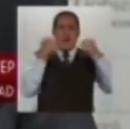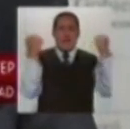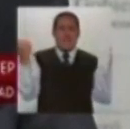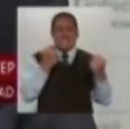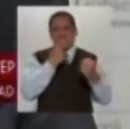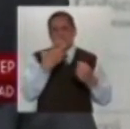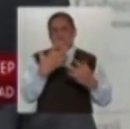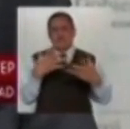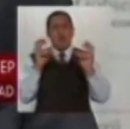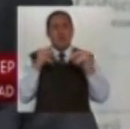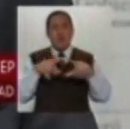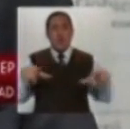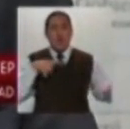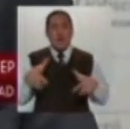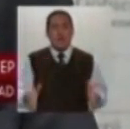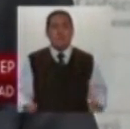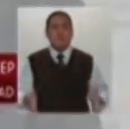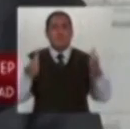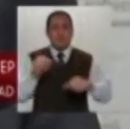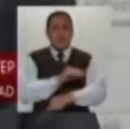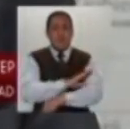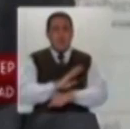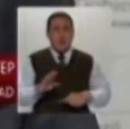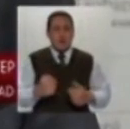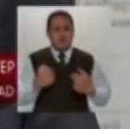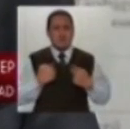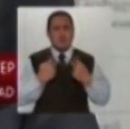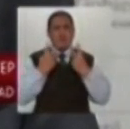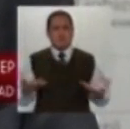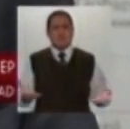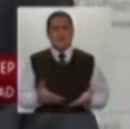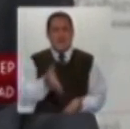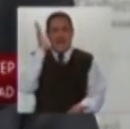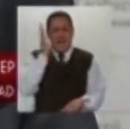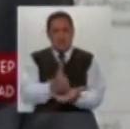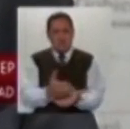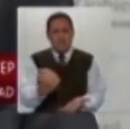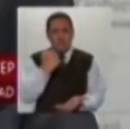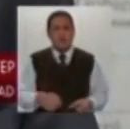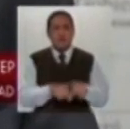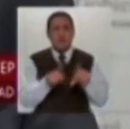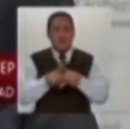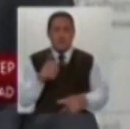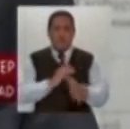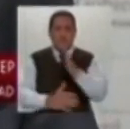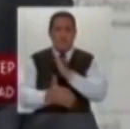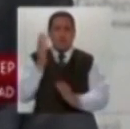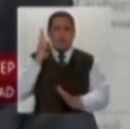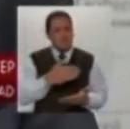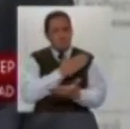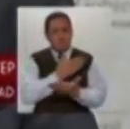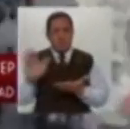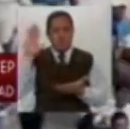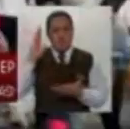del local central del Ministerio de Educación, y esperamos que se tomen las acciones más drásticas y que estos pseudomaestros sean separados